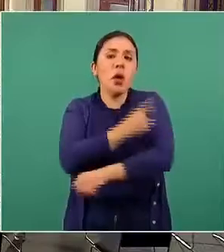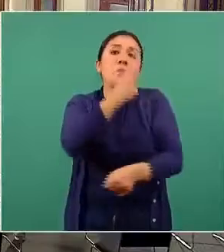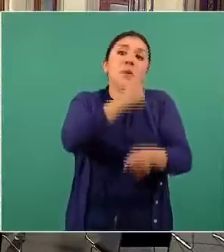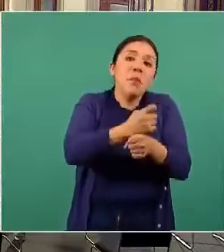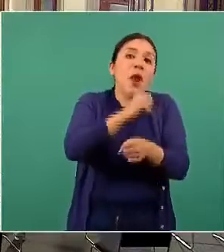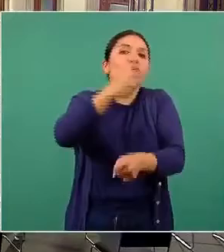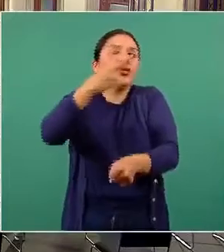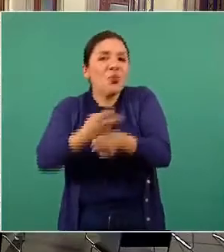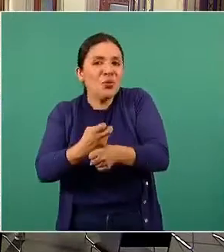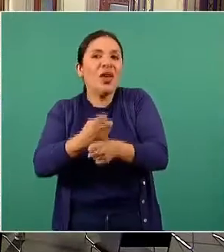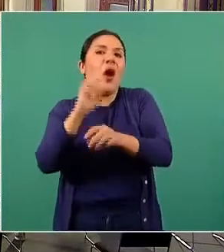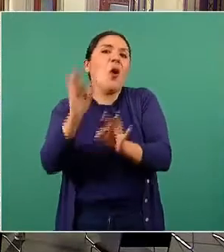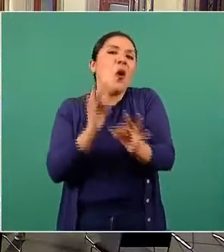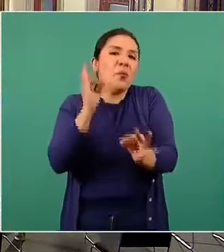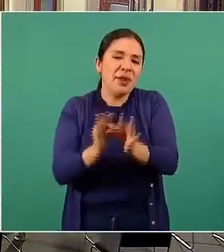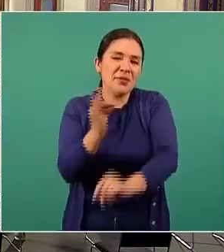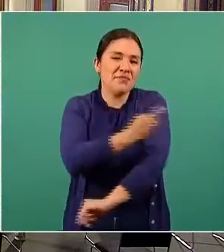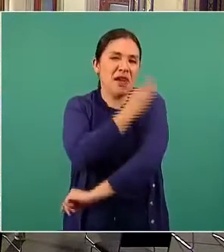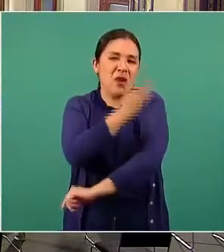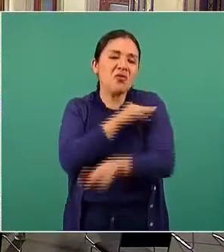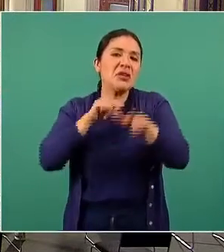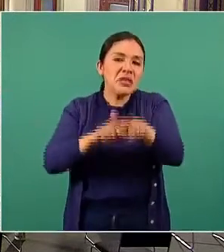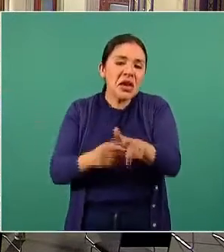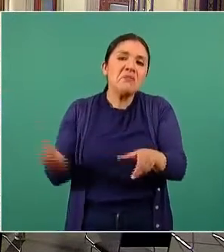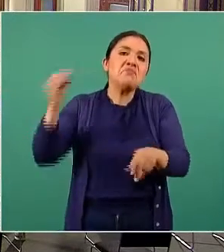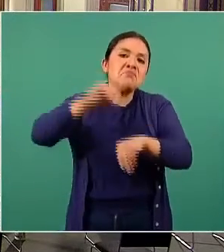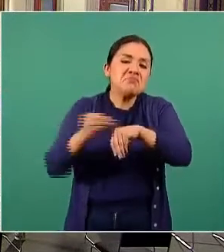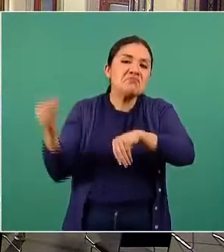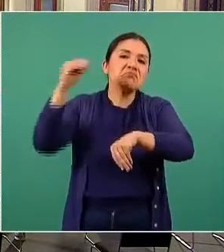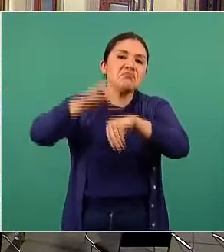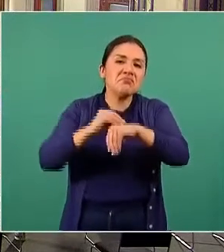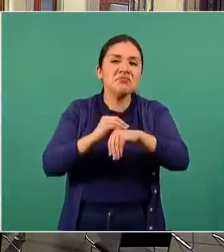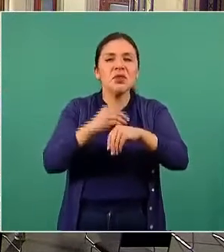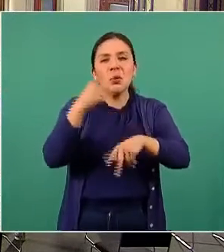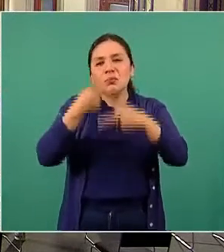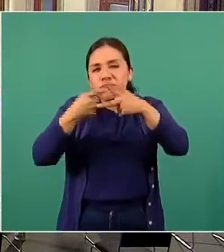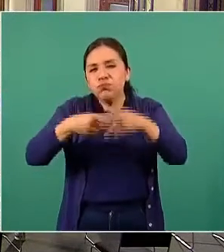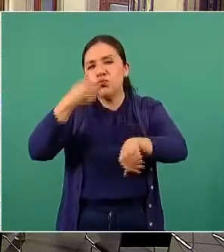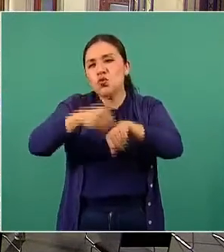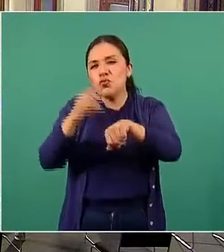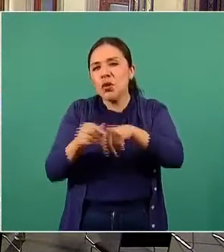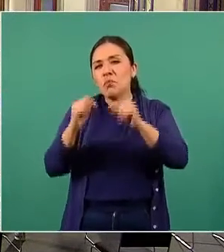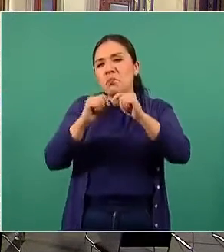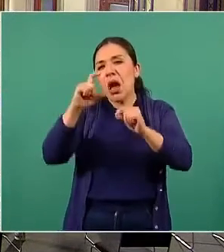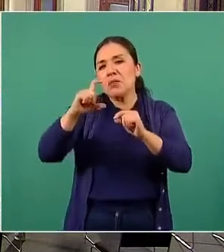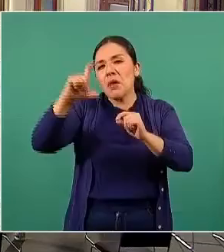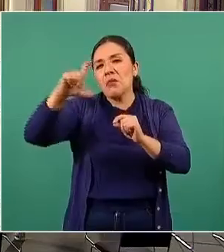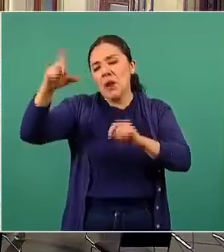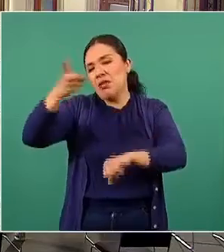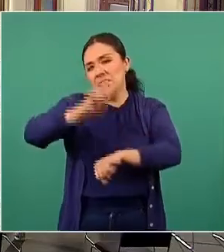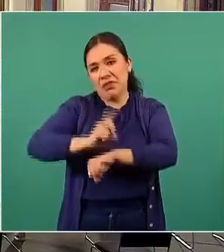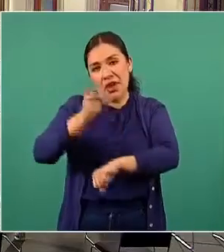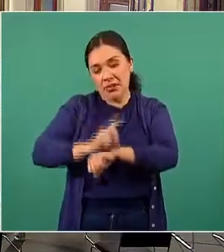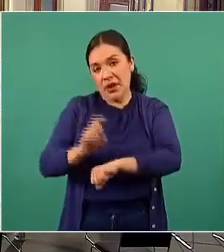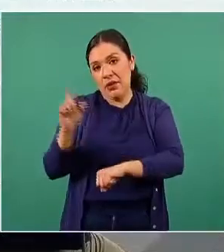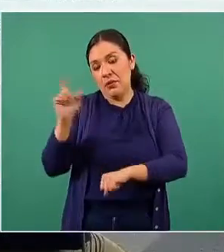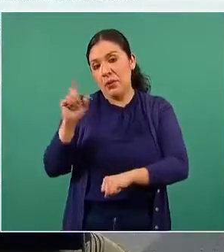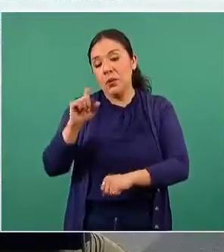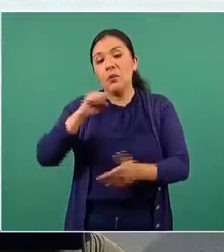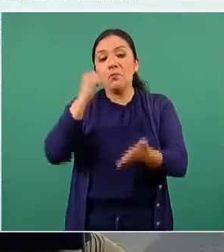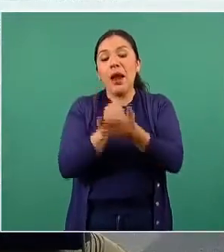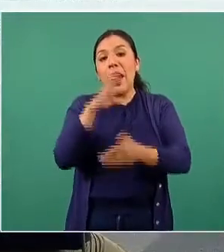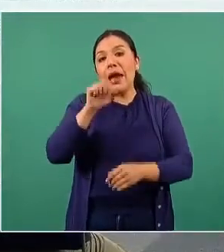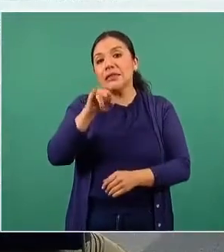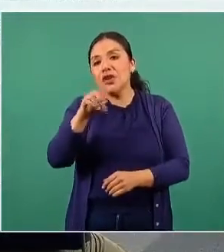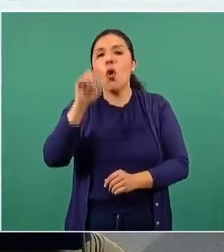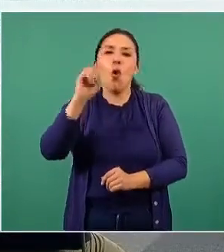dosis, sino que se continúan también obviamente logrando esquemas completos con segundas dosis o primeras de CanSino de